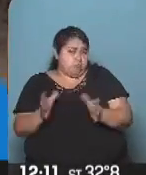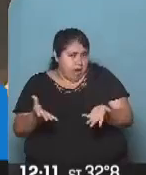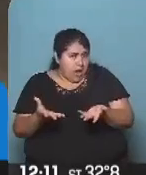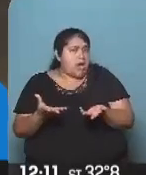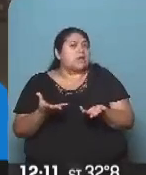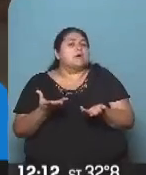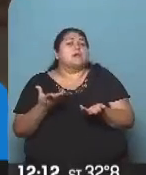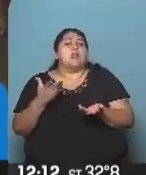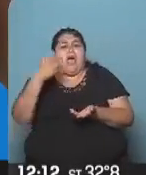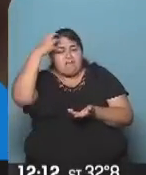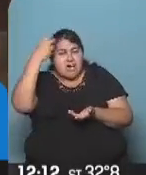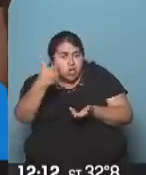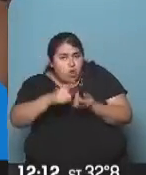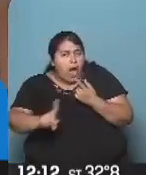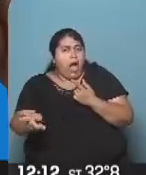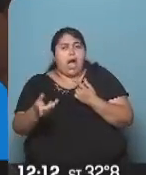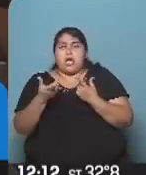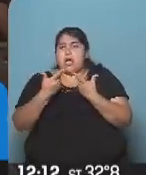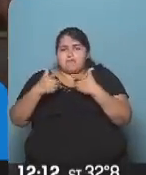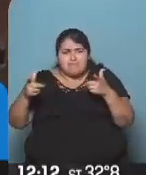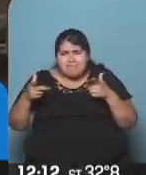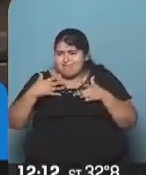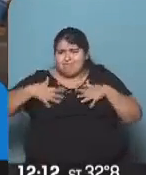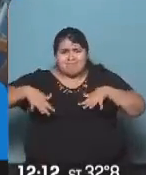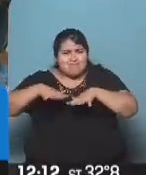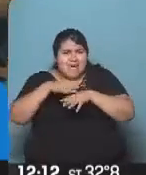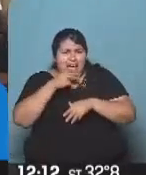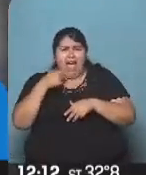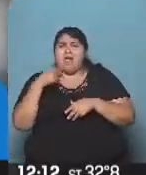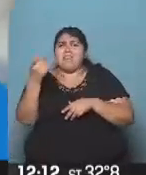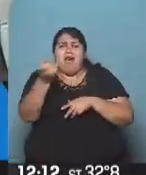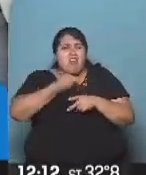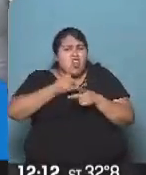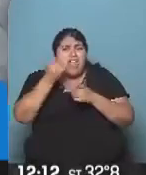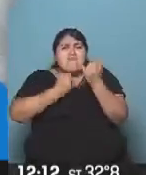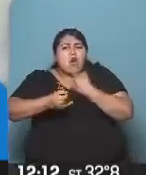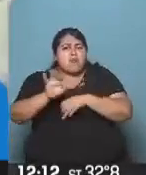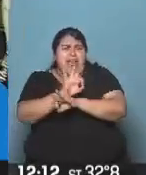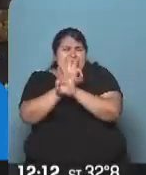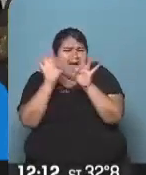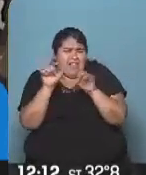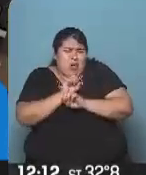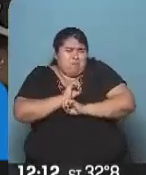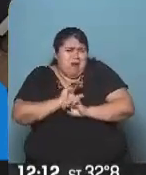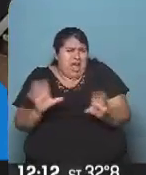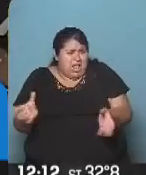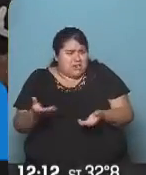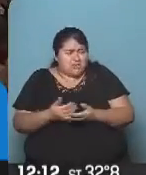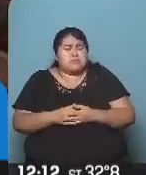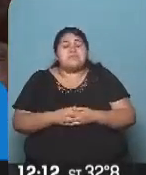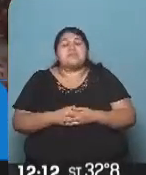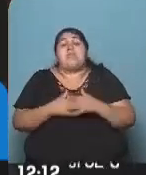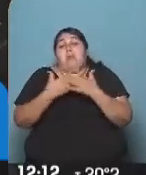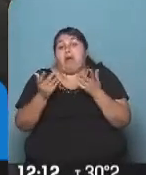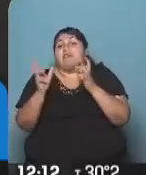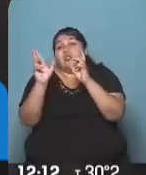no tenés baño, no tenés nada. Nadie te dice nada, es un desastre. Bueno, suerte y buen viaje para